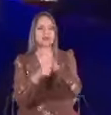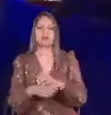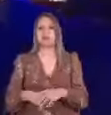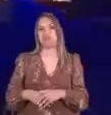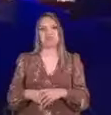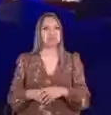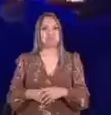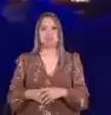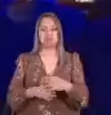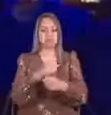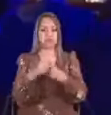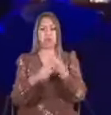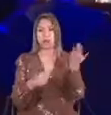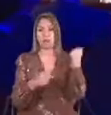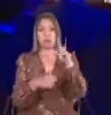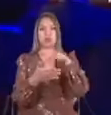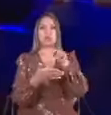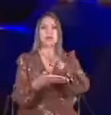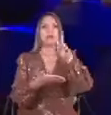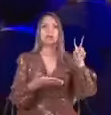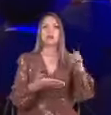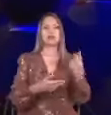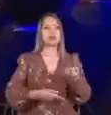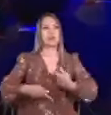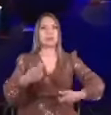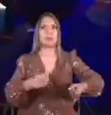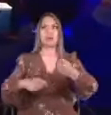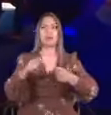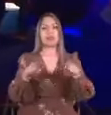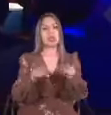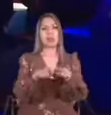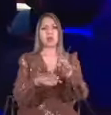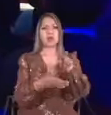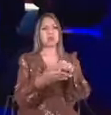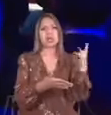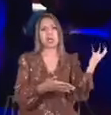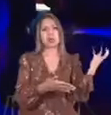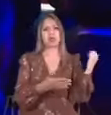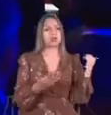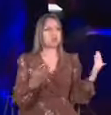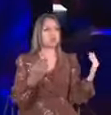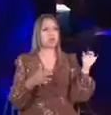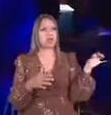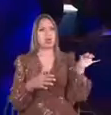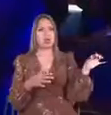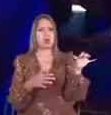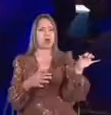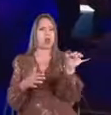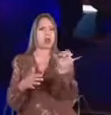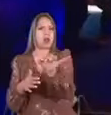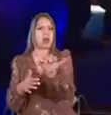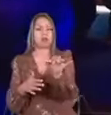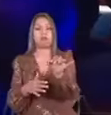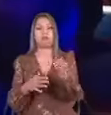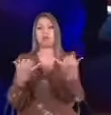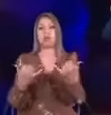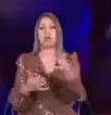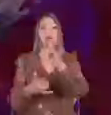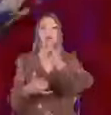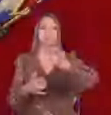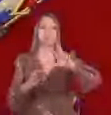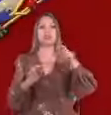año 2022 fueron iguales a las registradas en el año 2014, cuando alcanzaron una cifra similar a los actuales 83